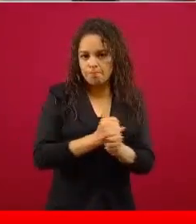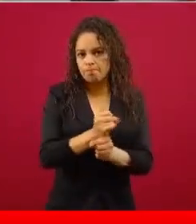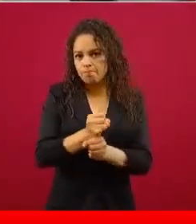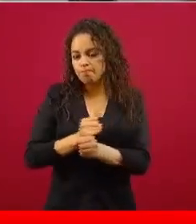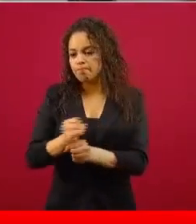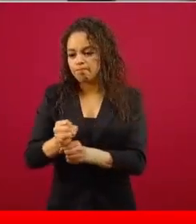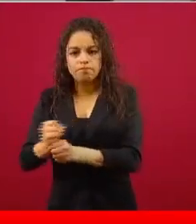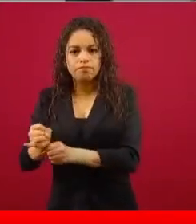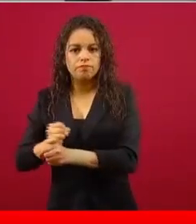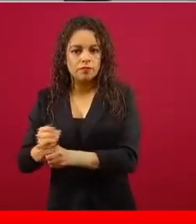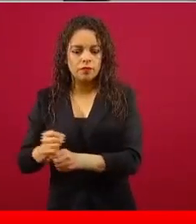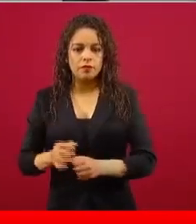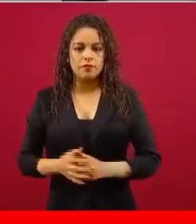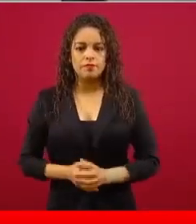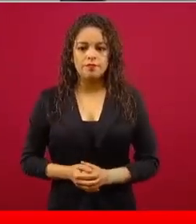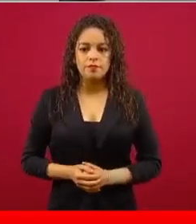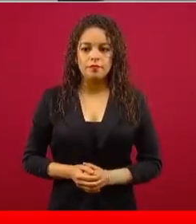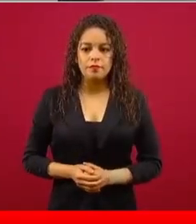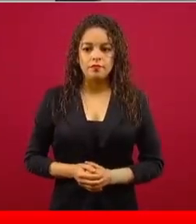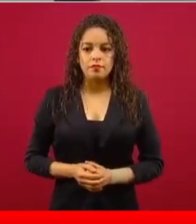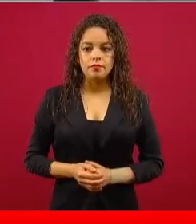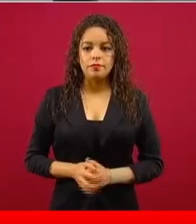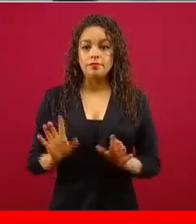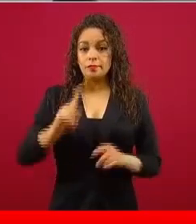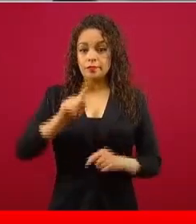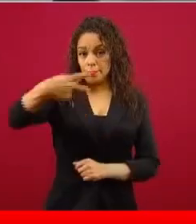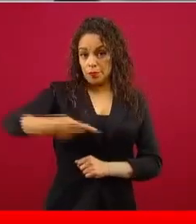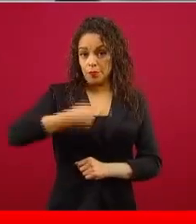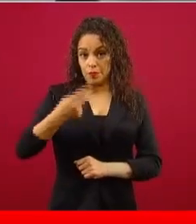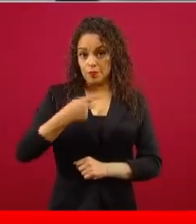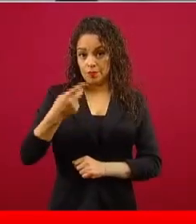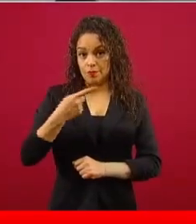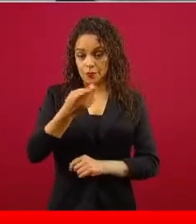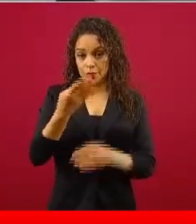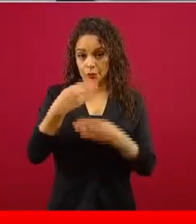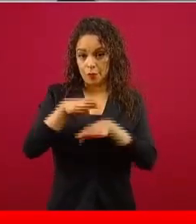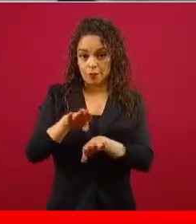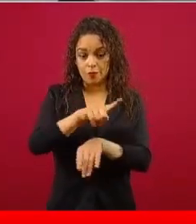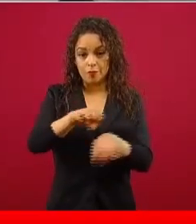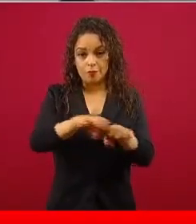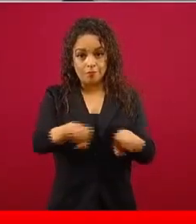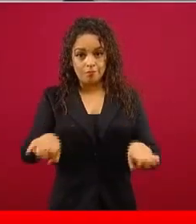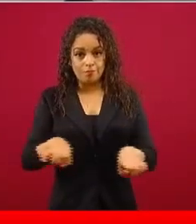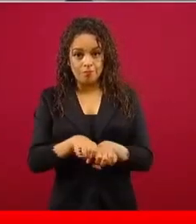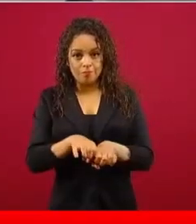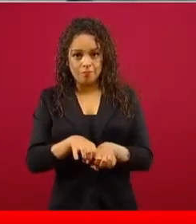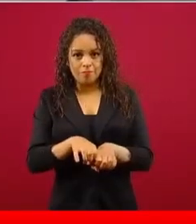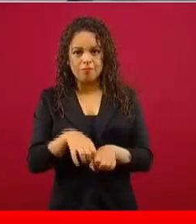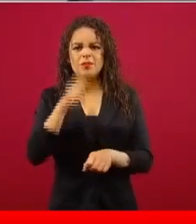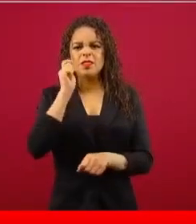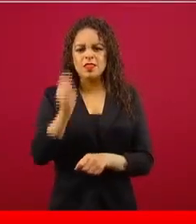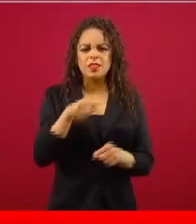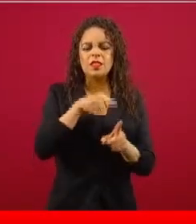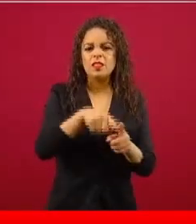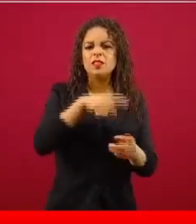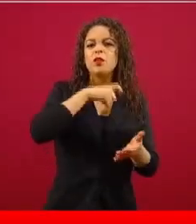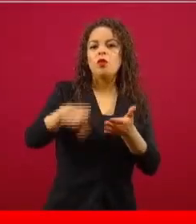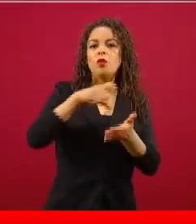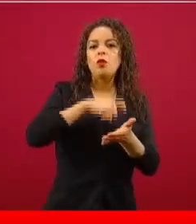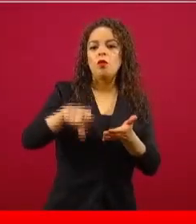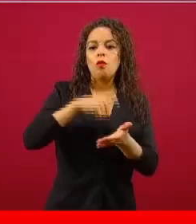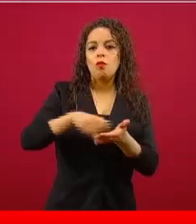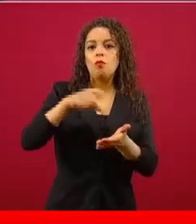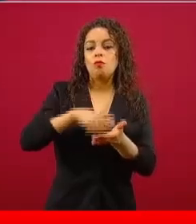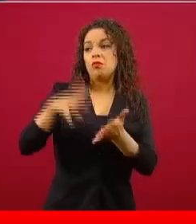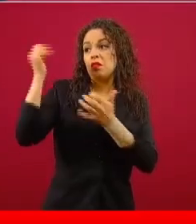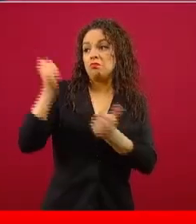Y sobre tu pregunta de este equipo que se compró, que se adquirió, pues vamos a